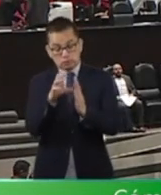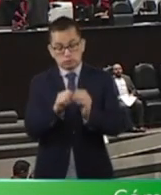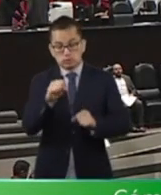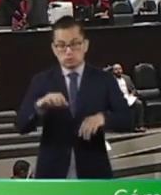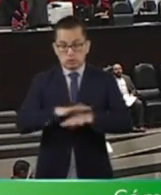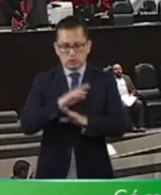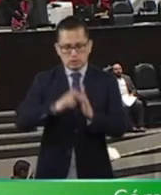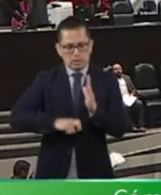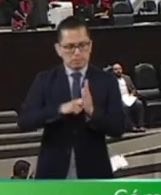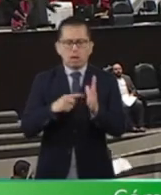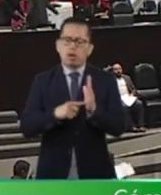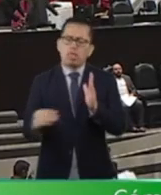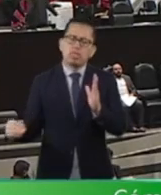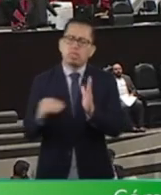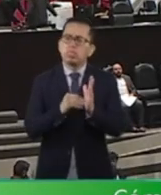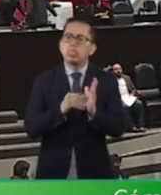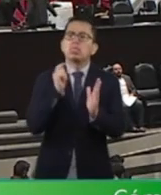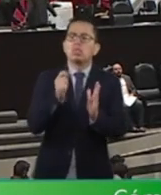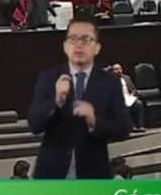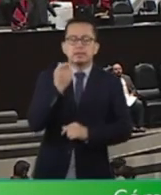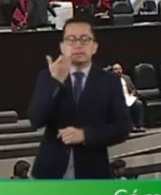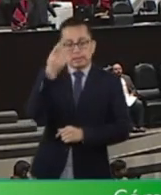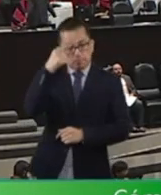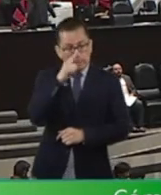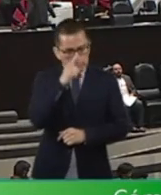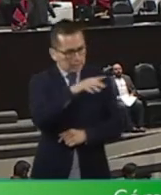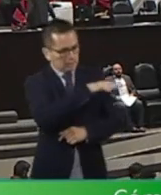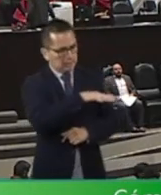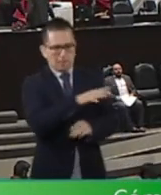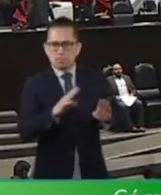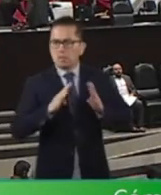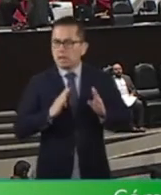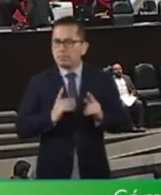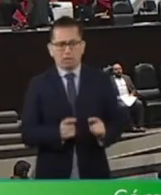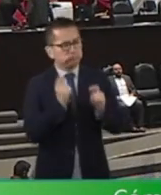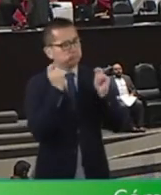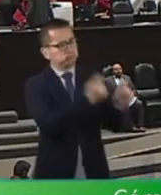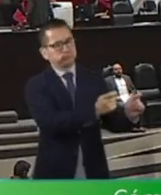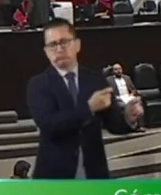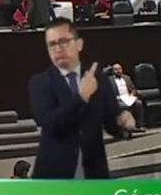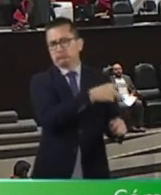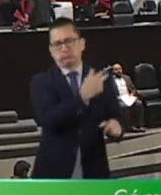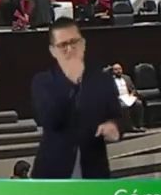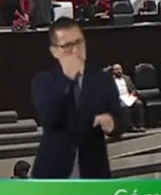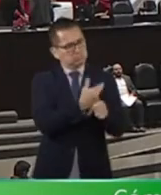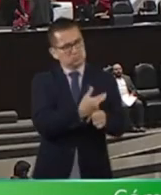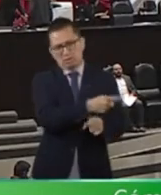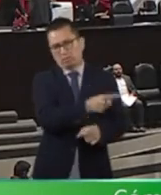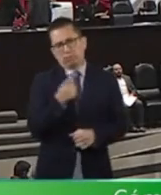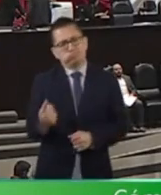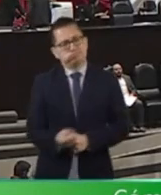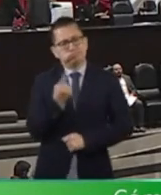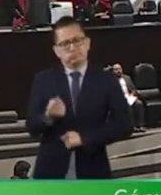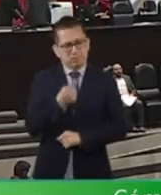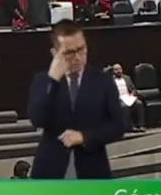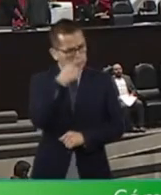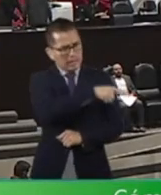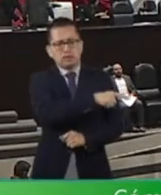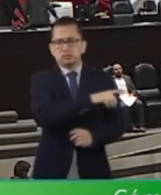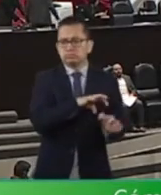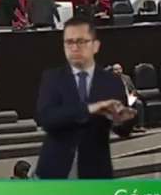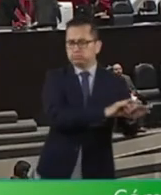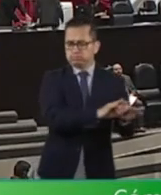pretende otorgar de manera permanente a las Fuerzas Armadas, a través de la Guardia Nacional, una participación en la seguridad